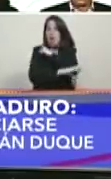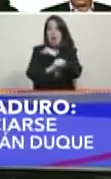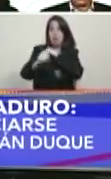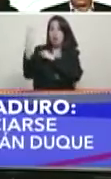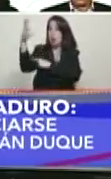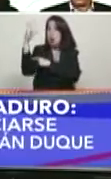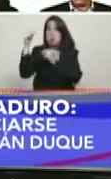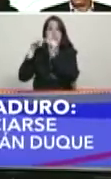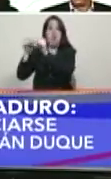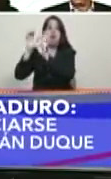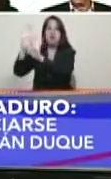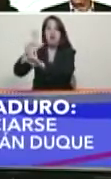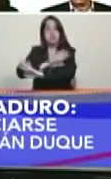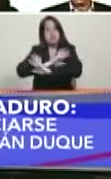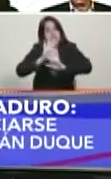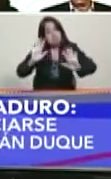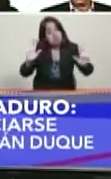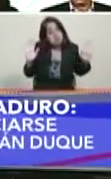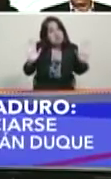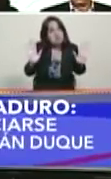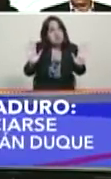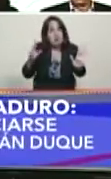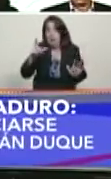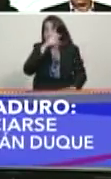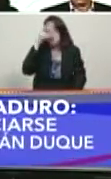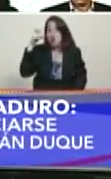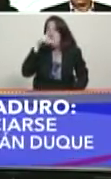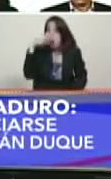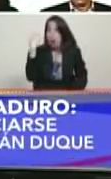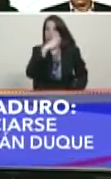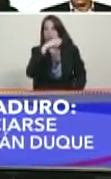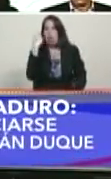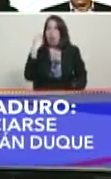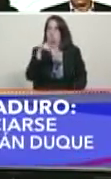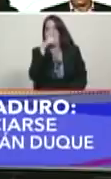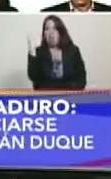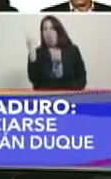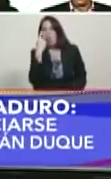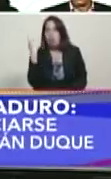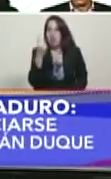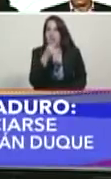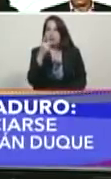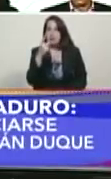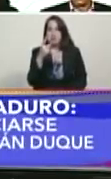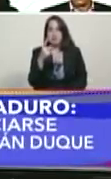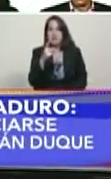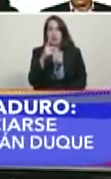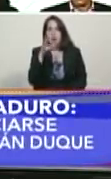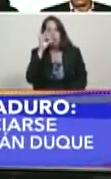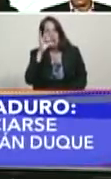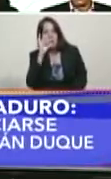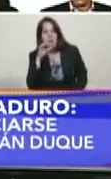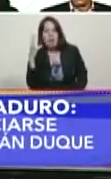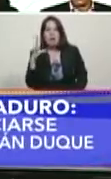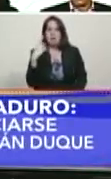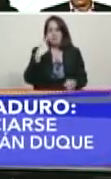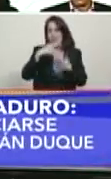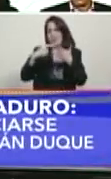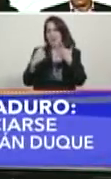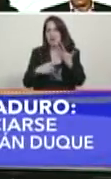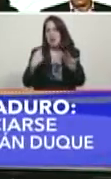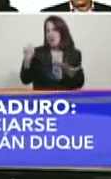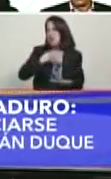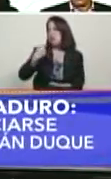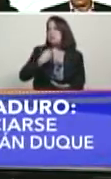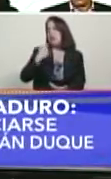pasar le dan droga droga cocaína marihuana le dan billete